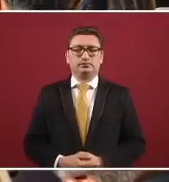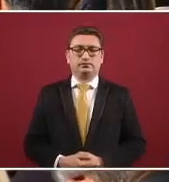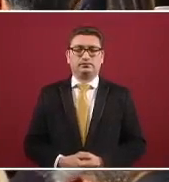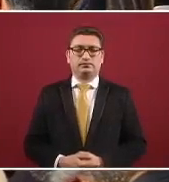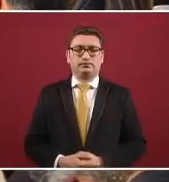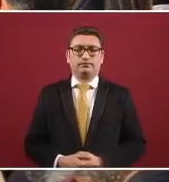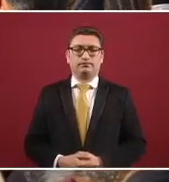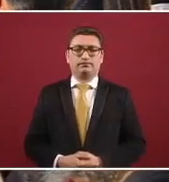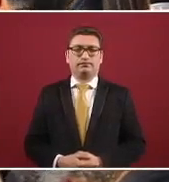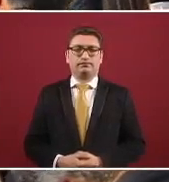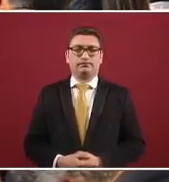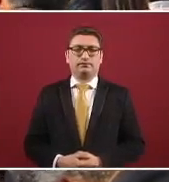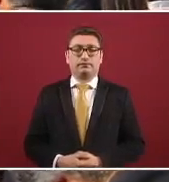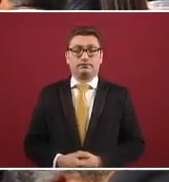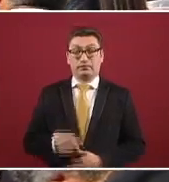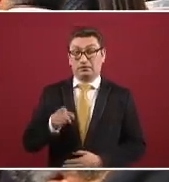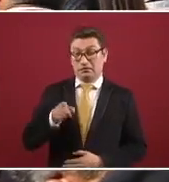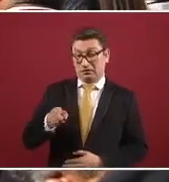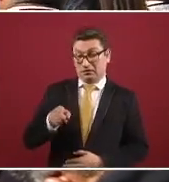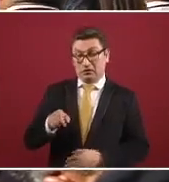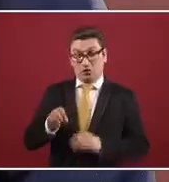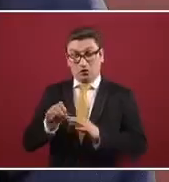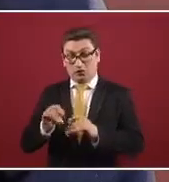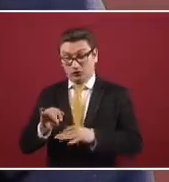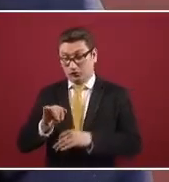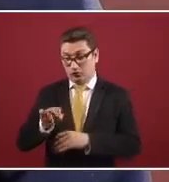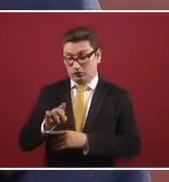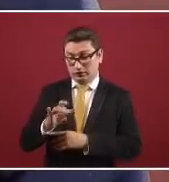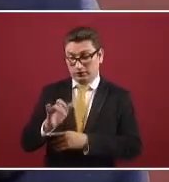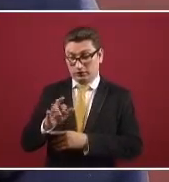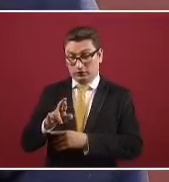institución como la judicatura